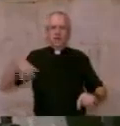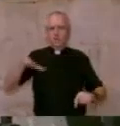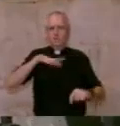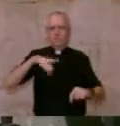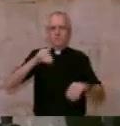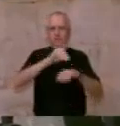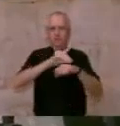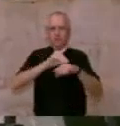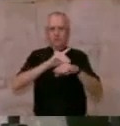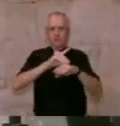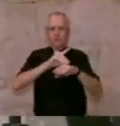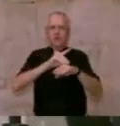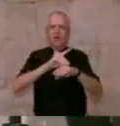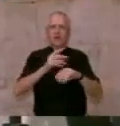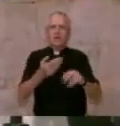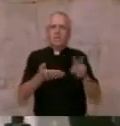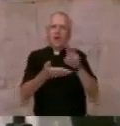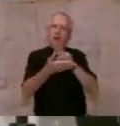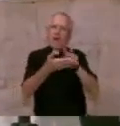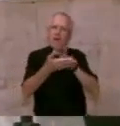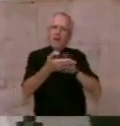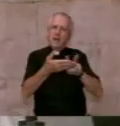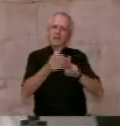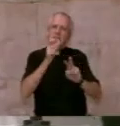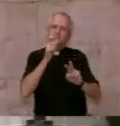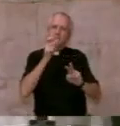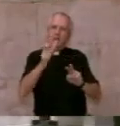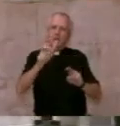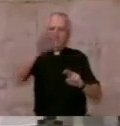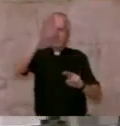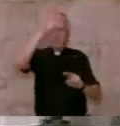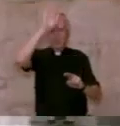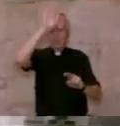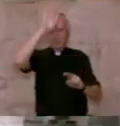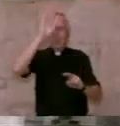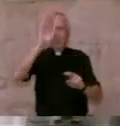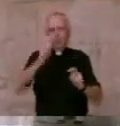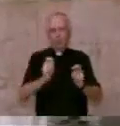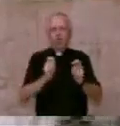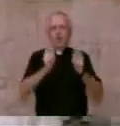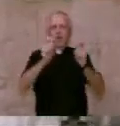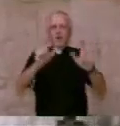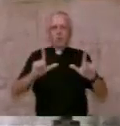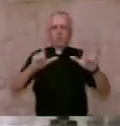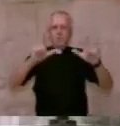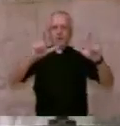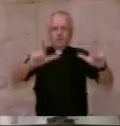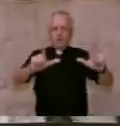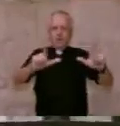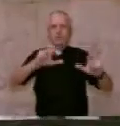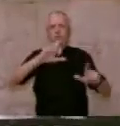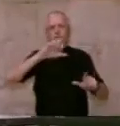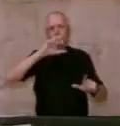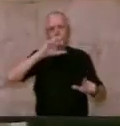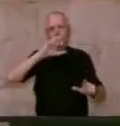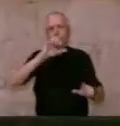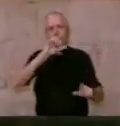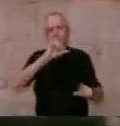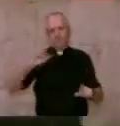de levantar el acta, leerá las letras apostólicas con el nombramiento de Monseñor Sergi Gordo como obispo de